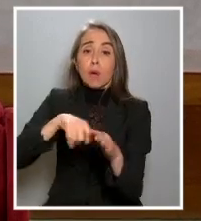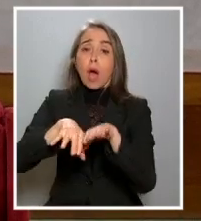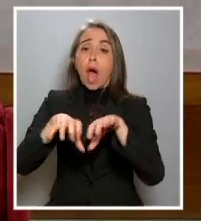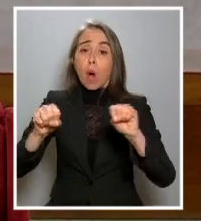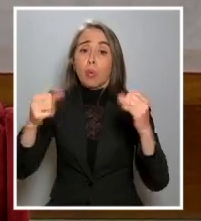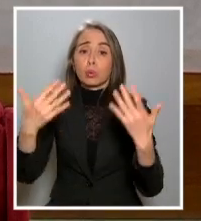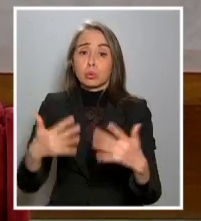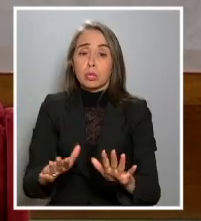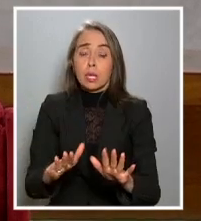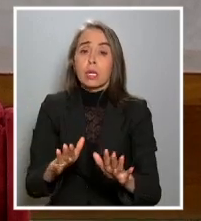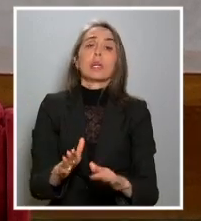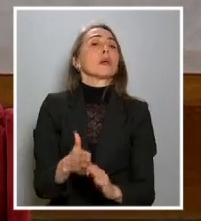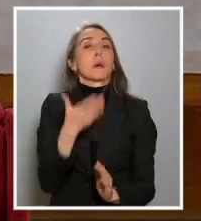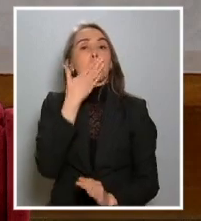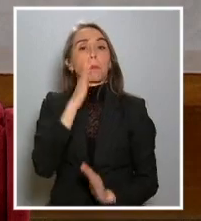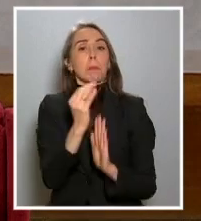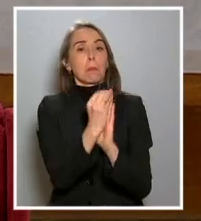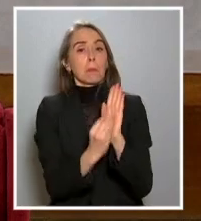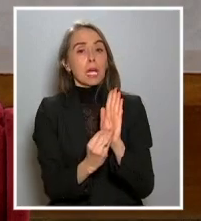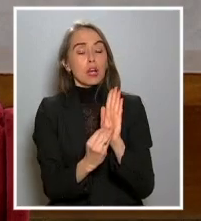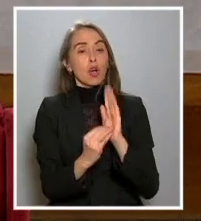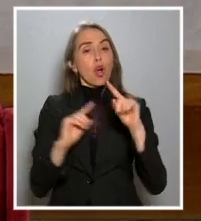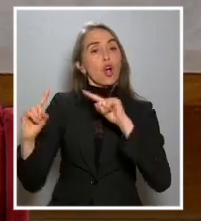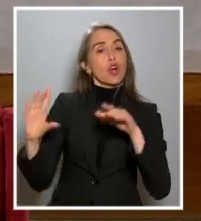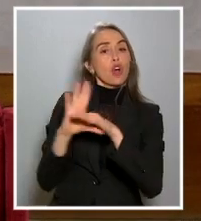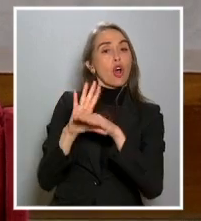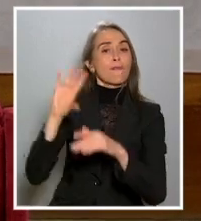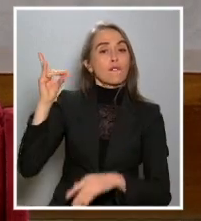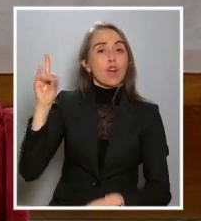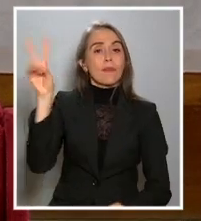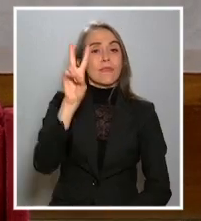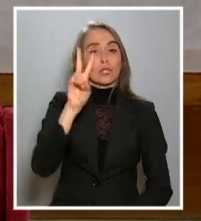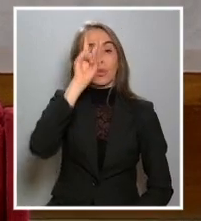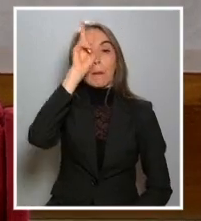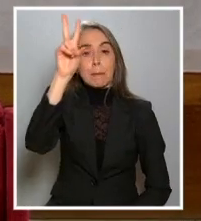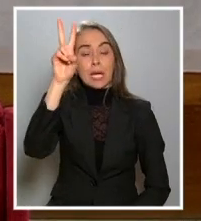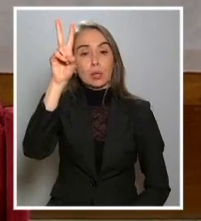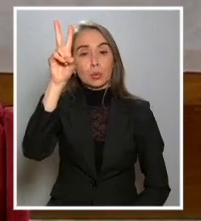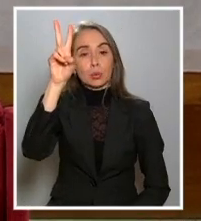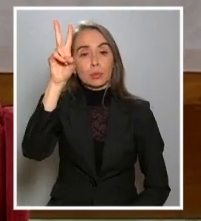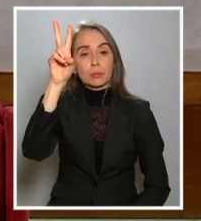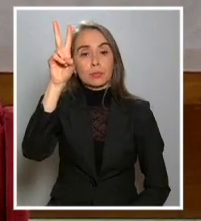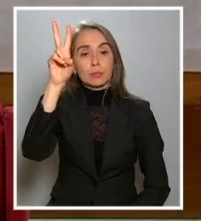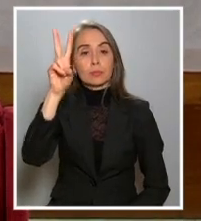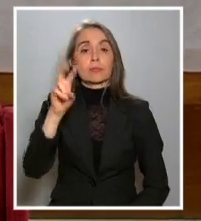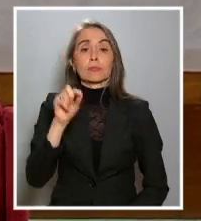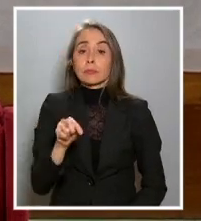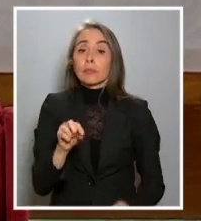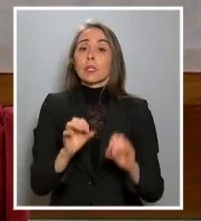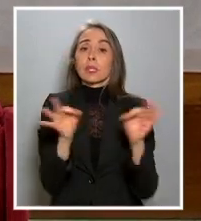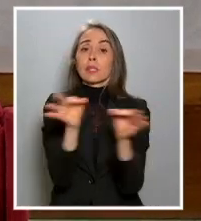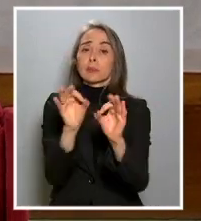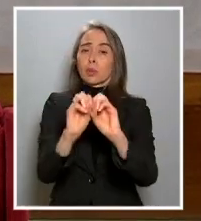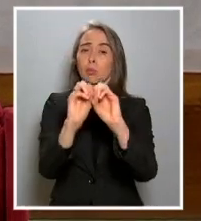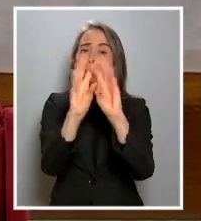para mejorar nuestra coordinación con Bolivia, Venezuela y Perú. Y en esto quiero ser bien claro. Quienes